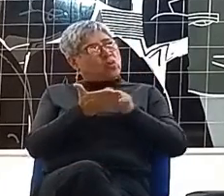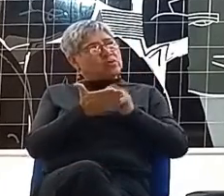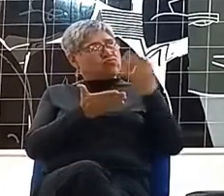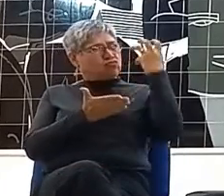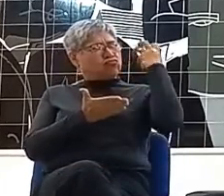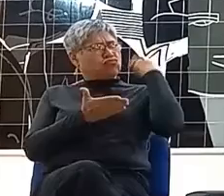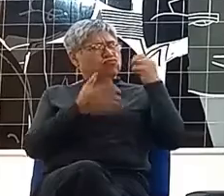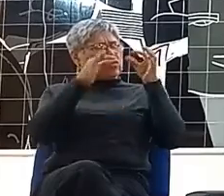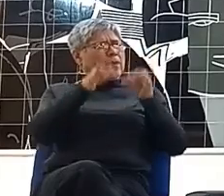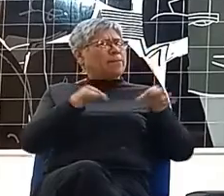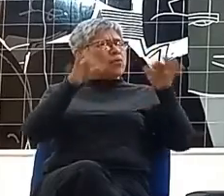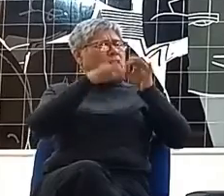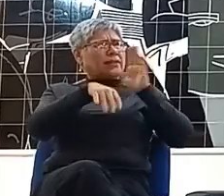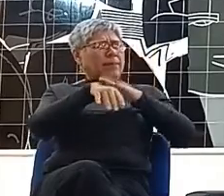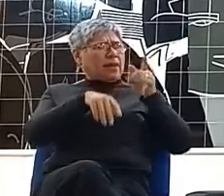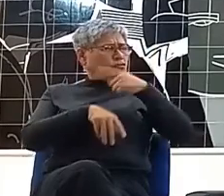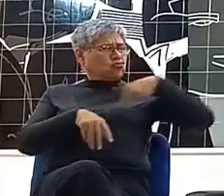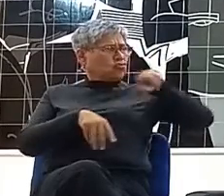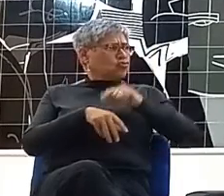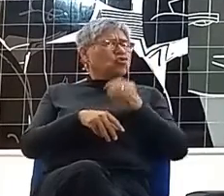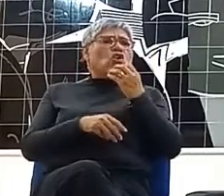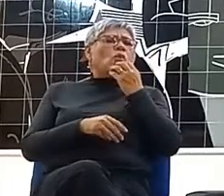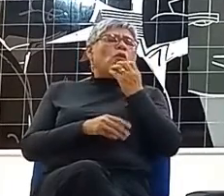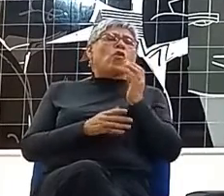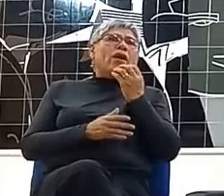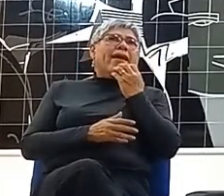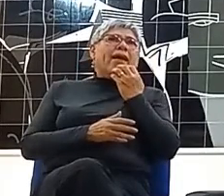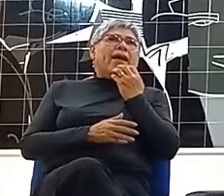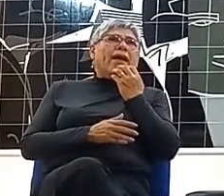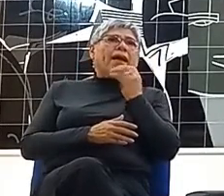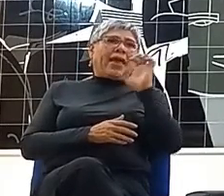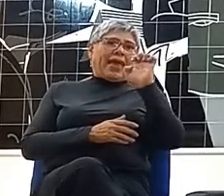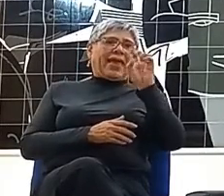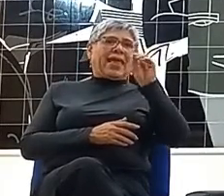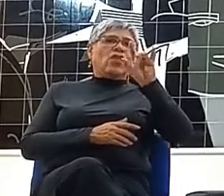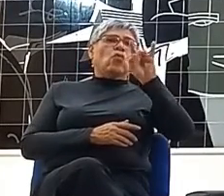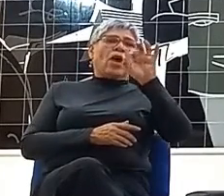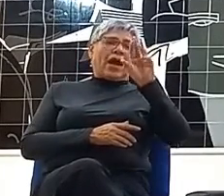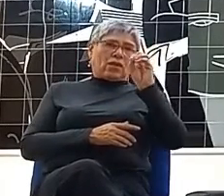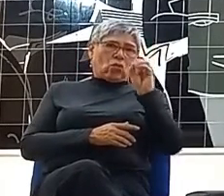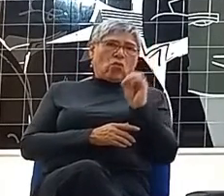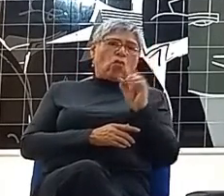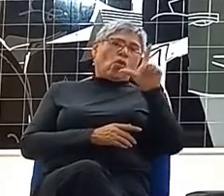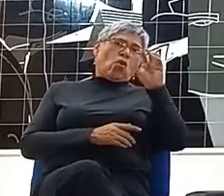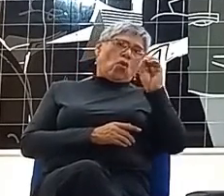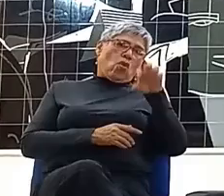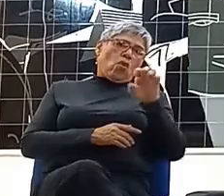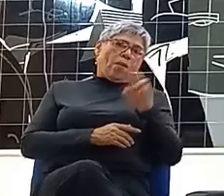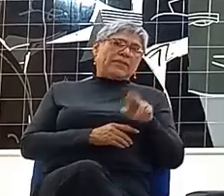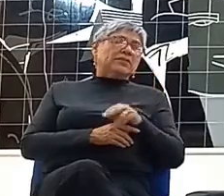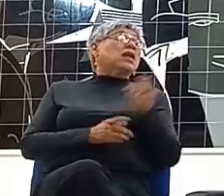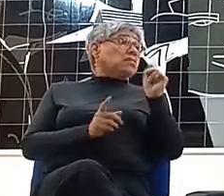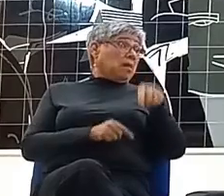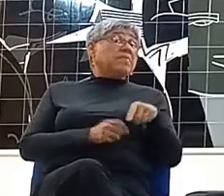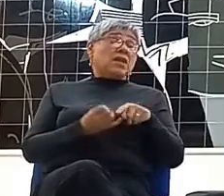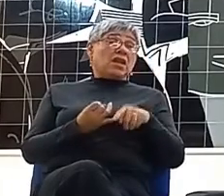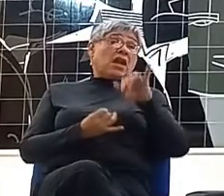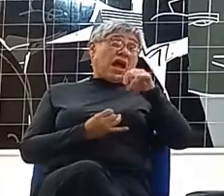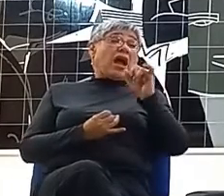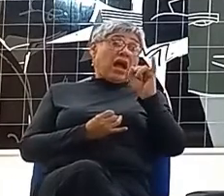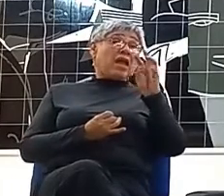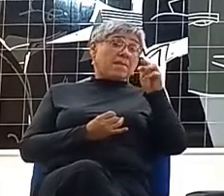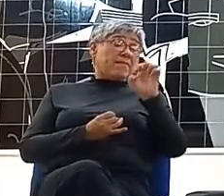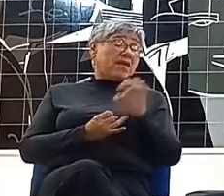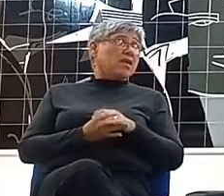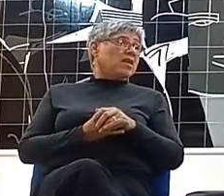fueron esenciales para nosotros, como el caso de Eduardo López Jaramillo, el caso también de Jaime Ochoa con